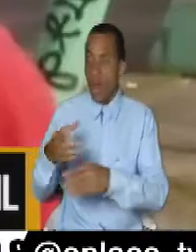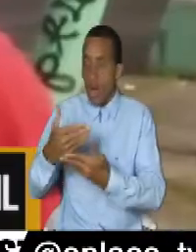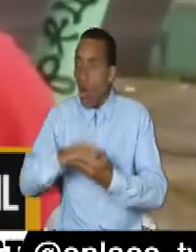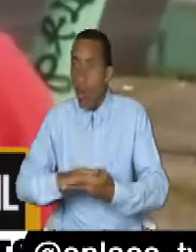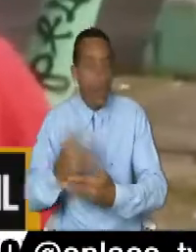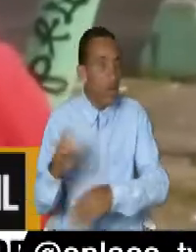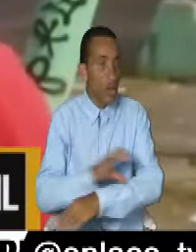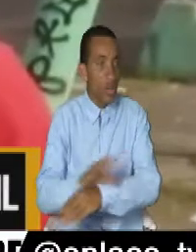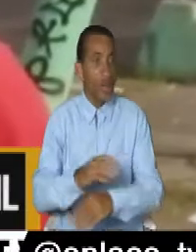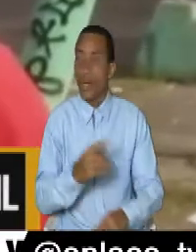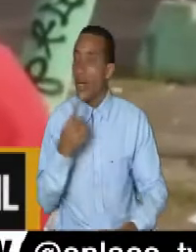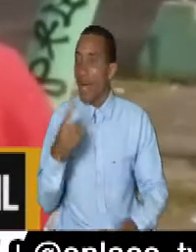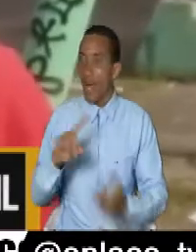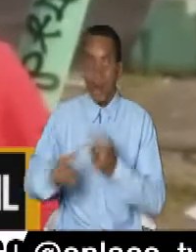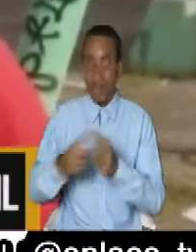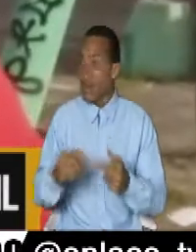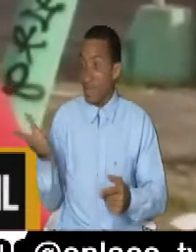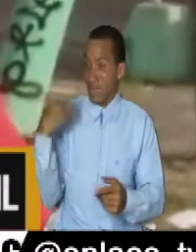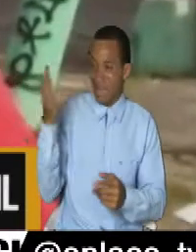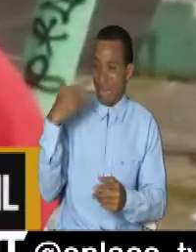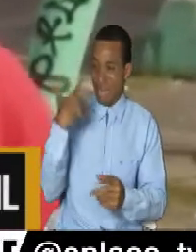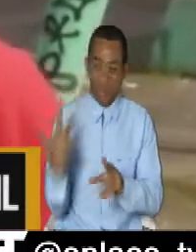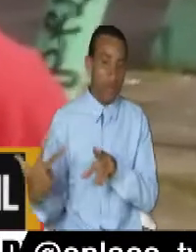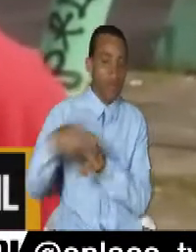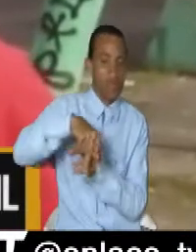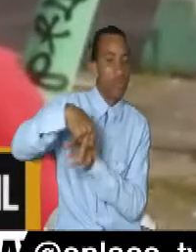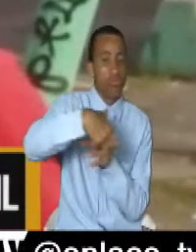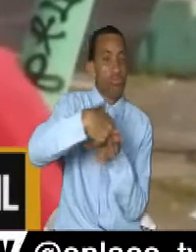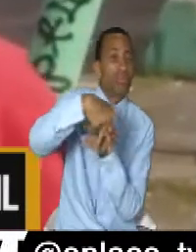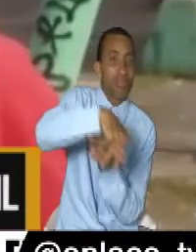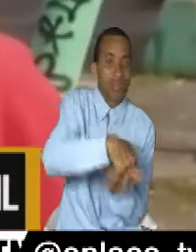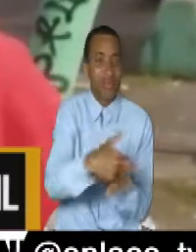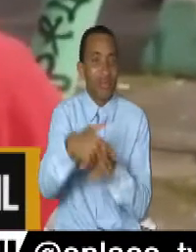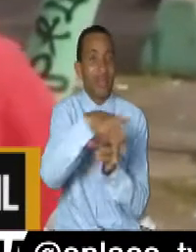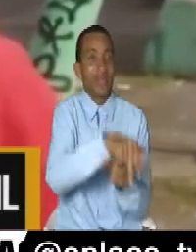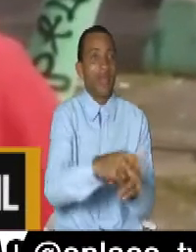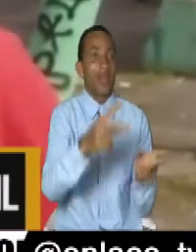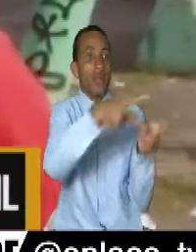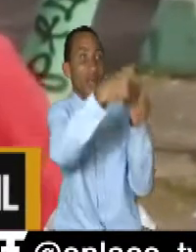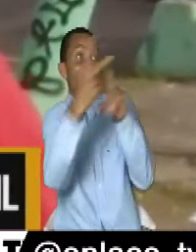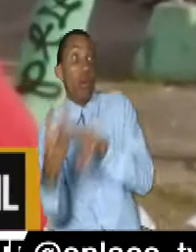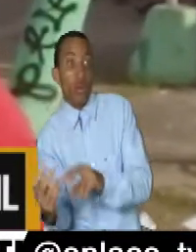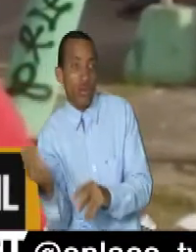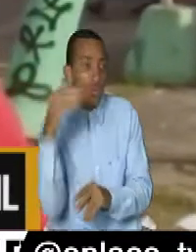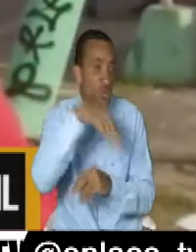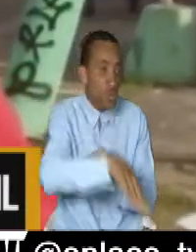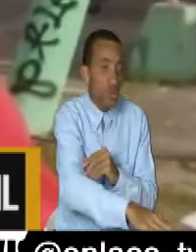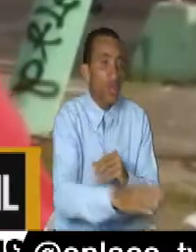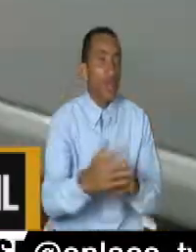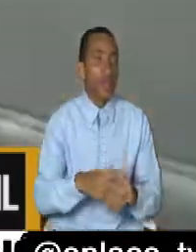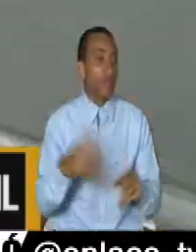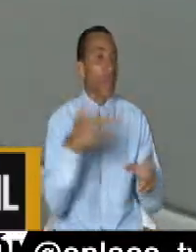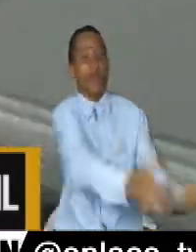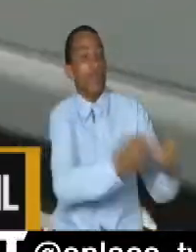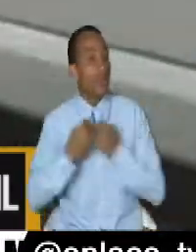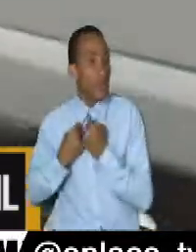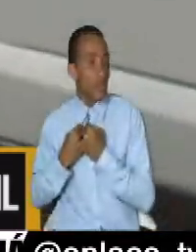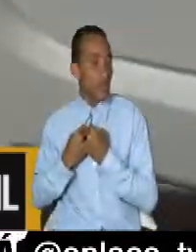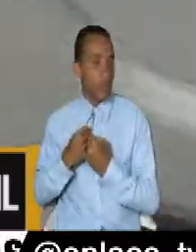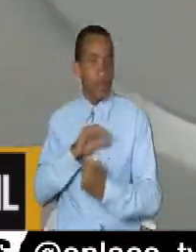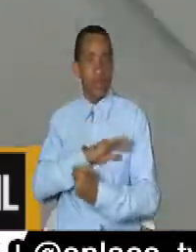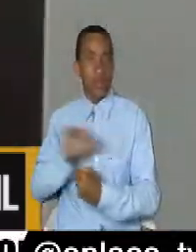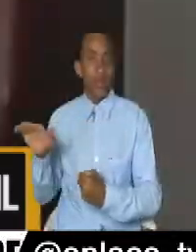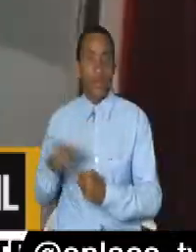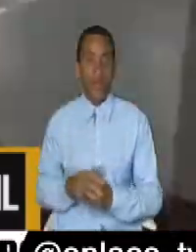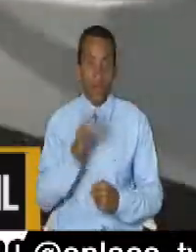y le dije a un amigo de una moto y me lo alcanzamos aquí bajando el puente. Y lo cogí, le quité el computador. El hombre fue